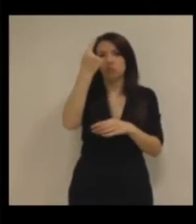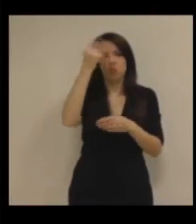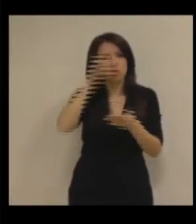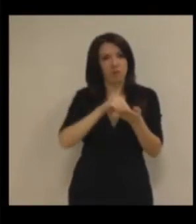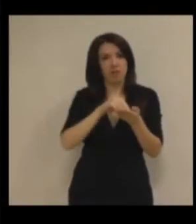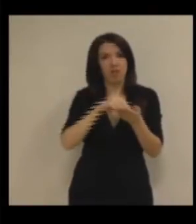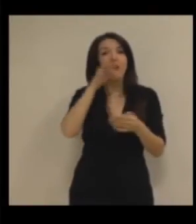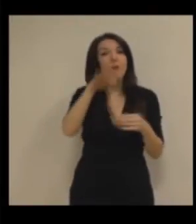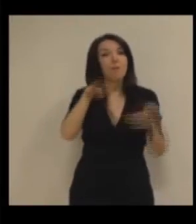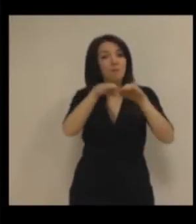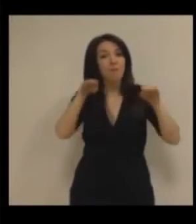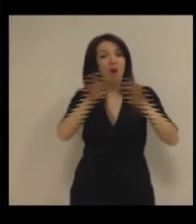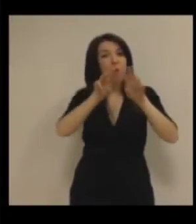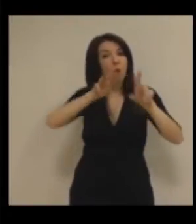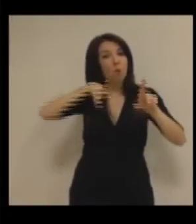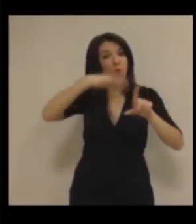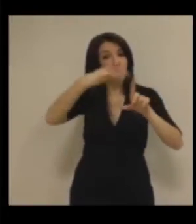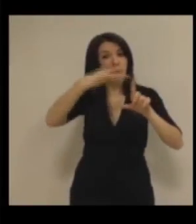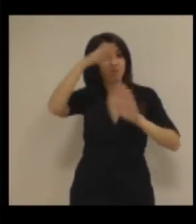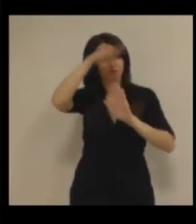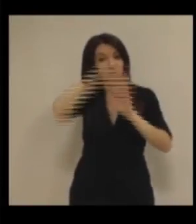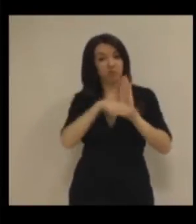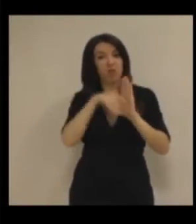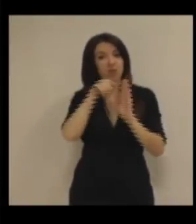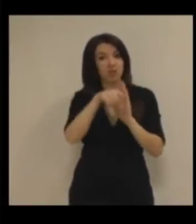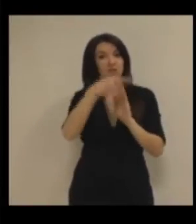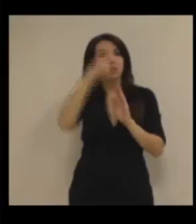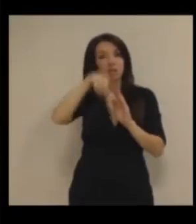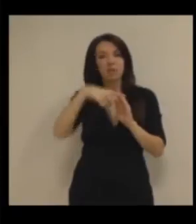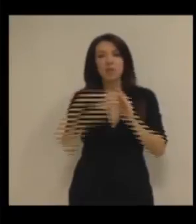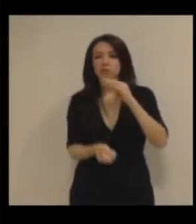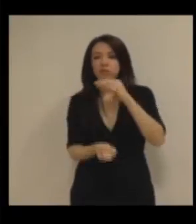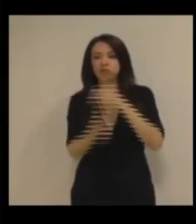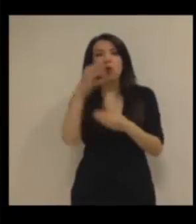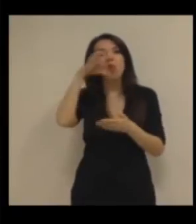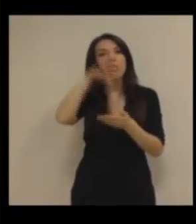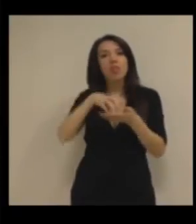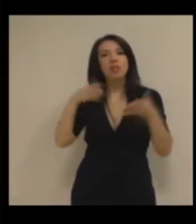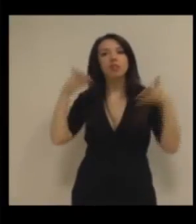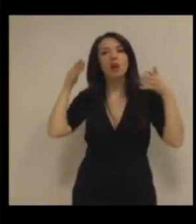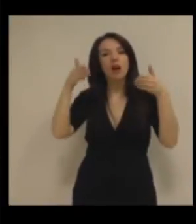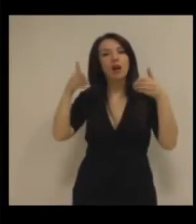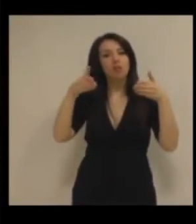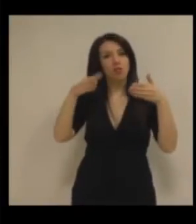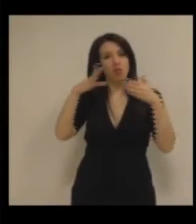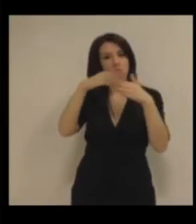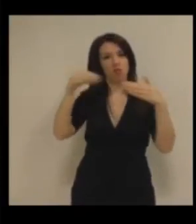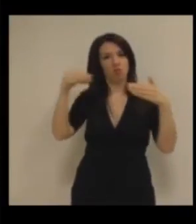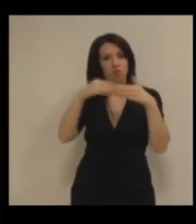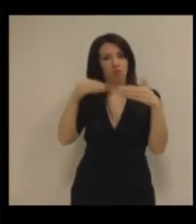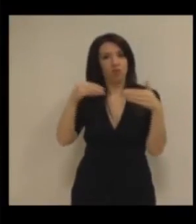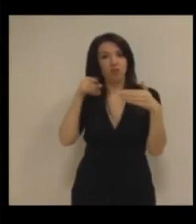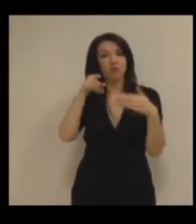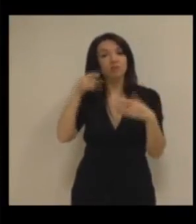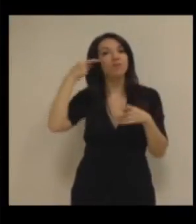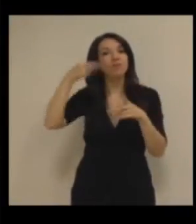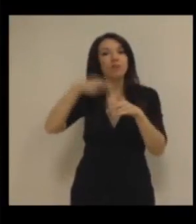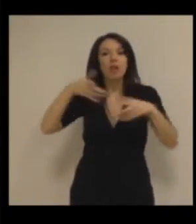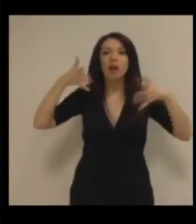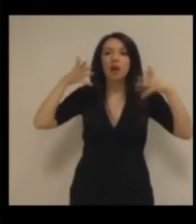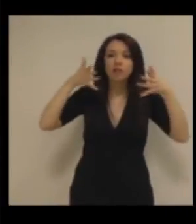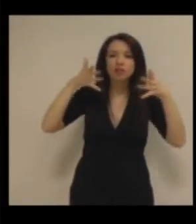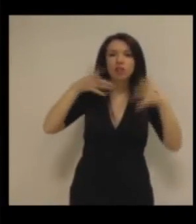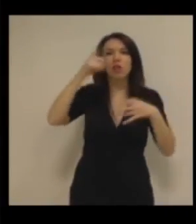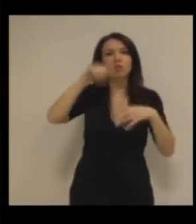Además de esta plataforma web en el proyecto, se ha creado un centro de atención al usuario para asesorar